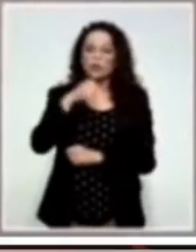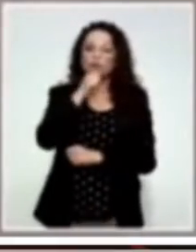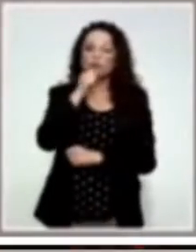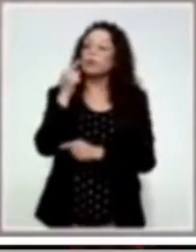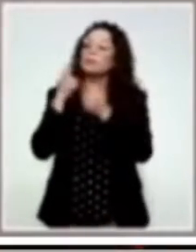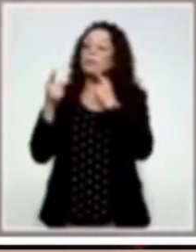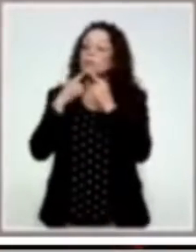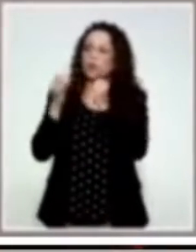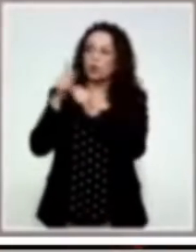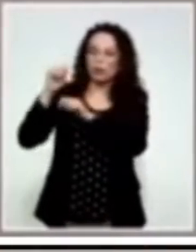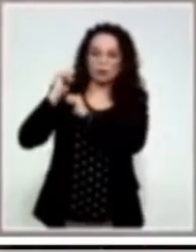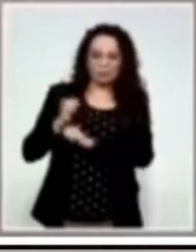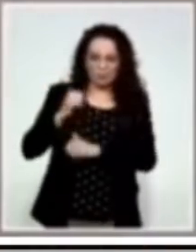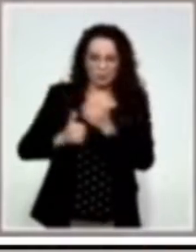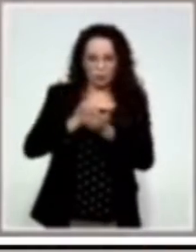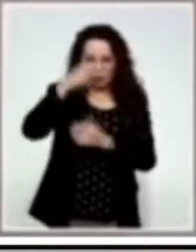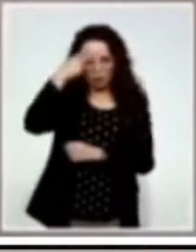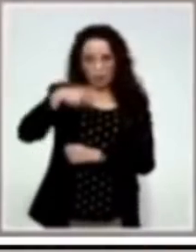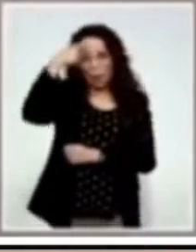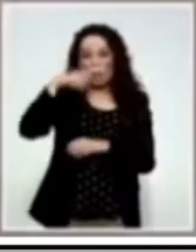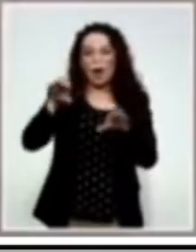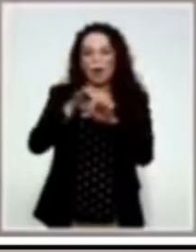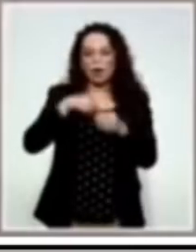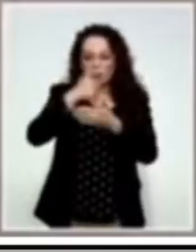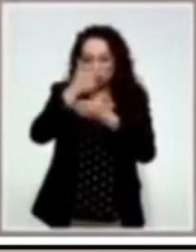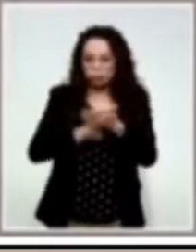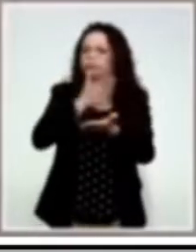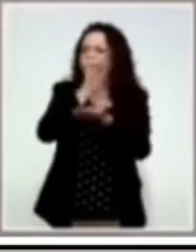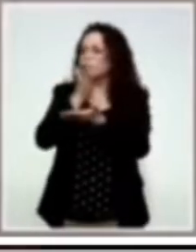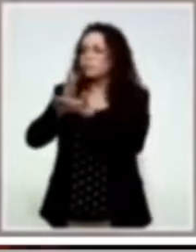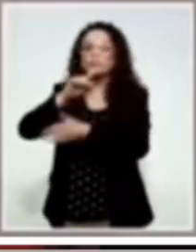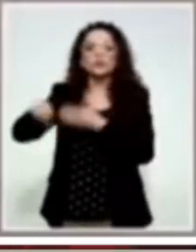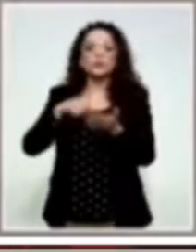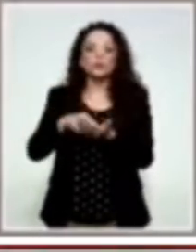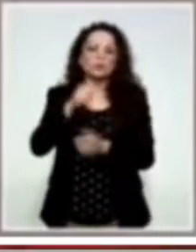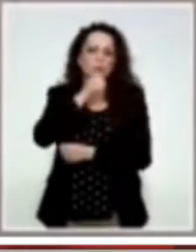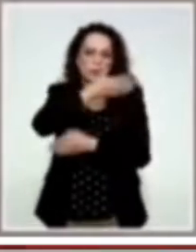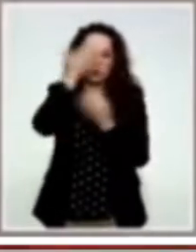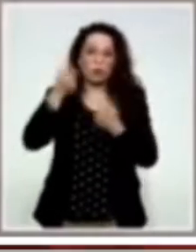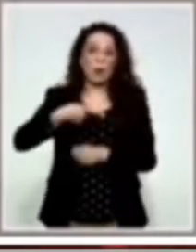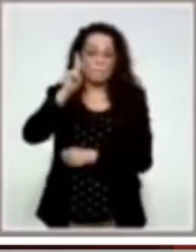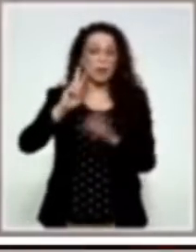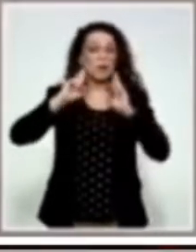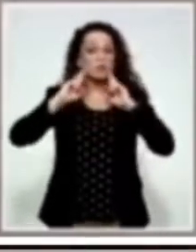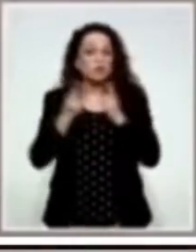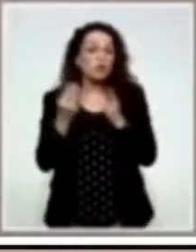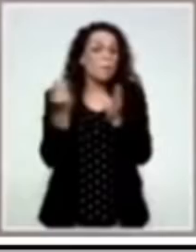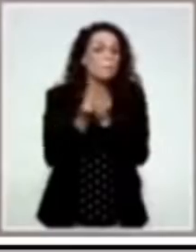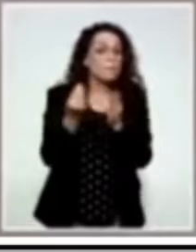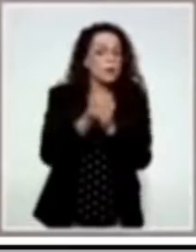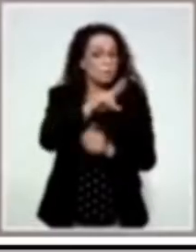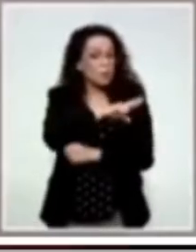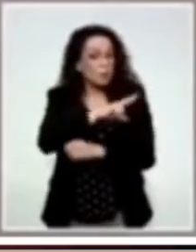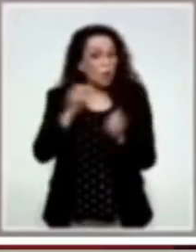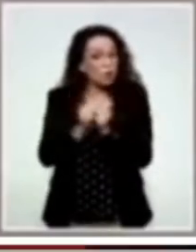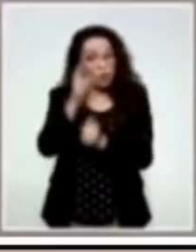México. Lo que sí le puedo decir es que no voy a tener una reunión privada con ninguna mujer. Voy a